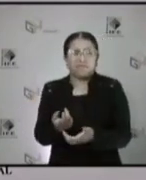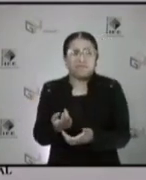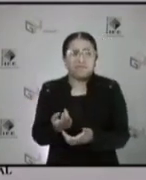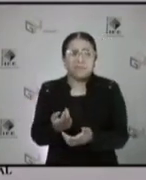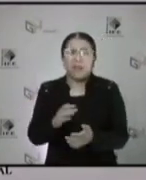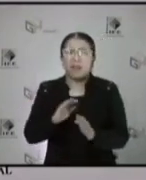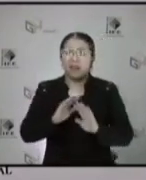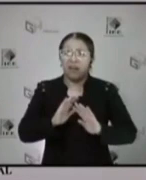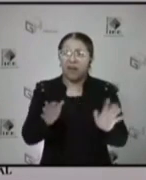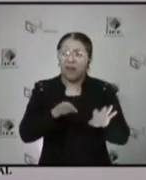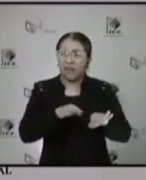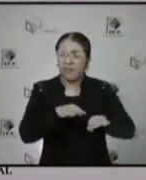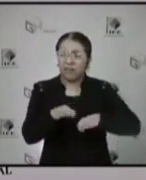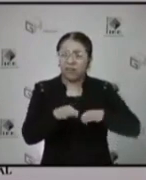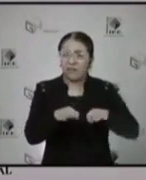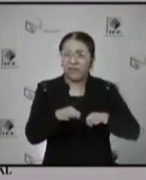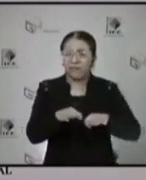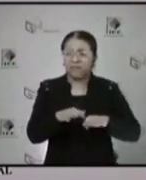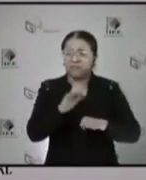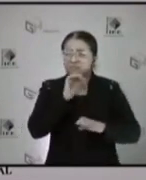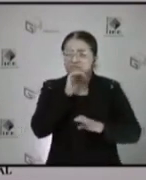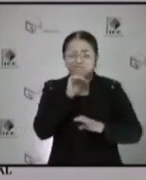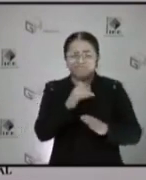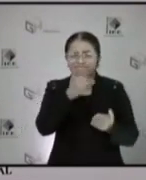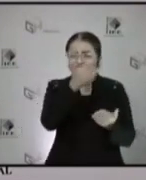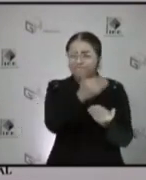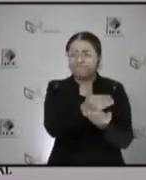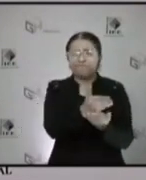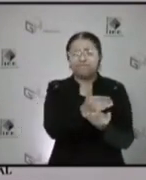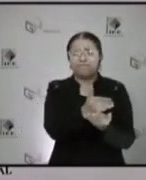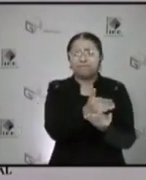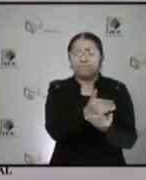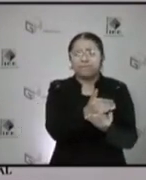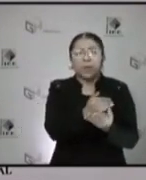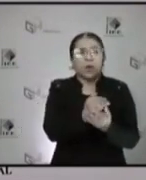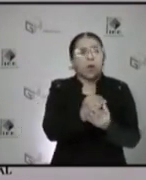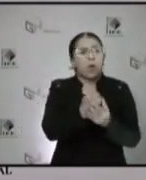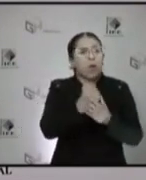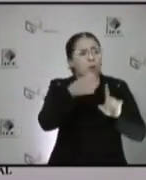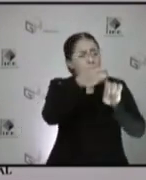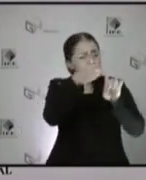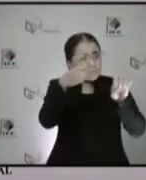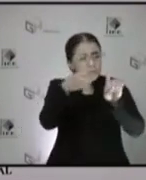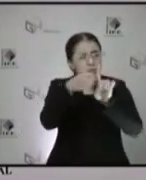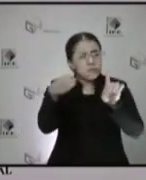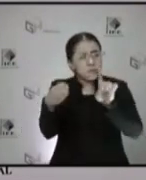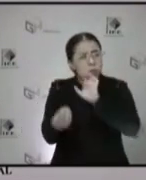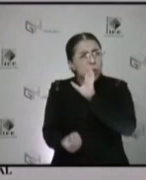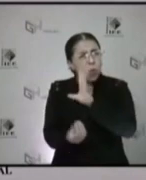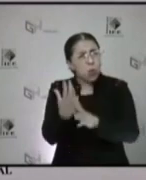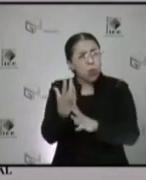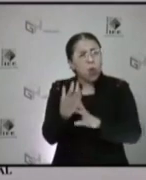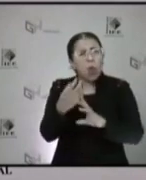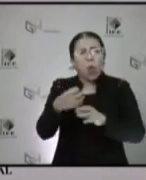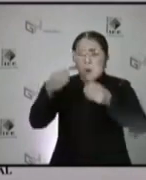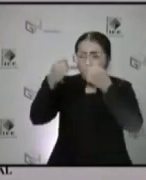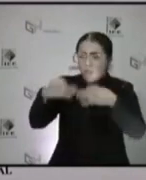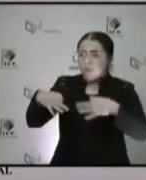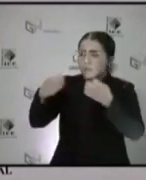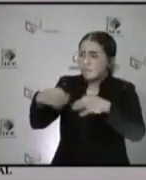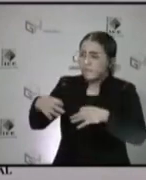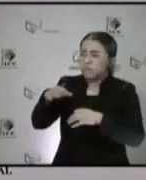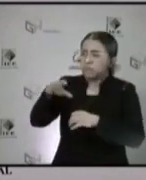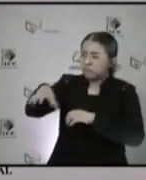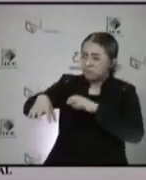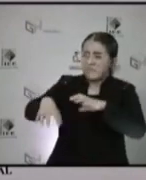va a acabar, pero el reordenamiento en todos los aspectos del Estado, en cada dependencia, en cada oficina, en cada uno